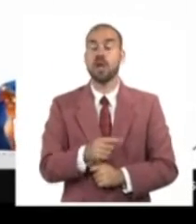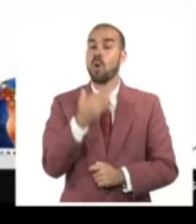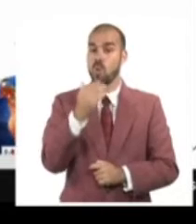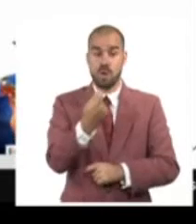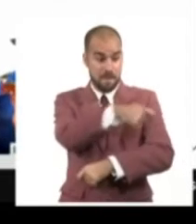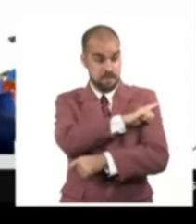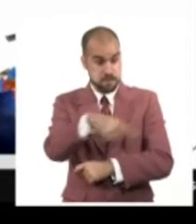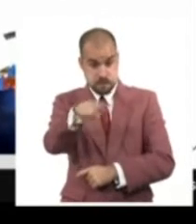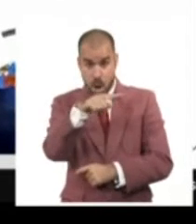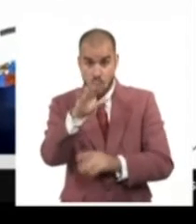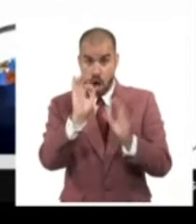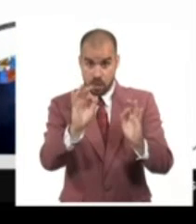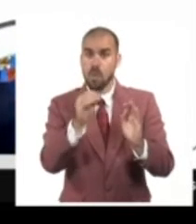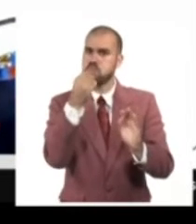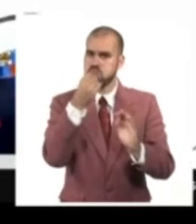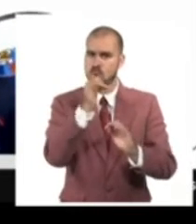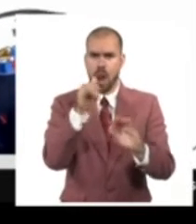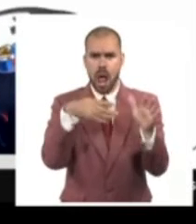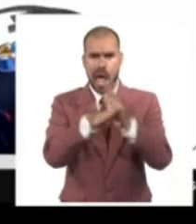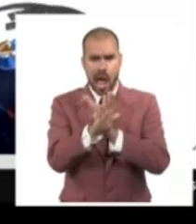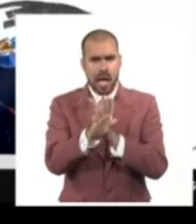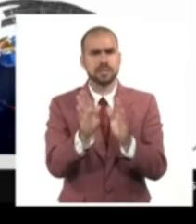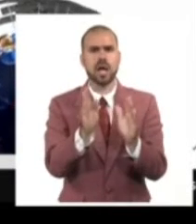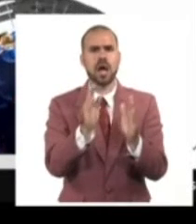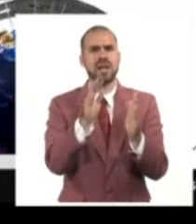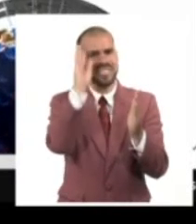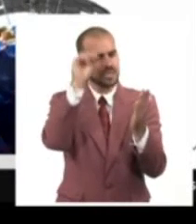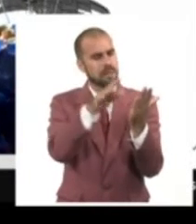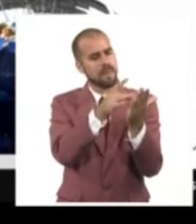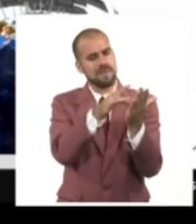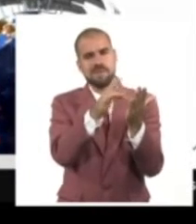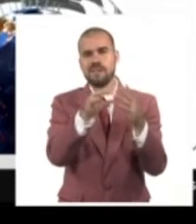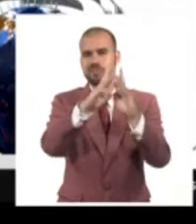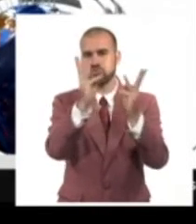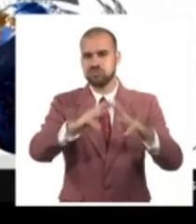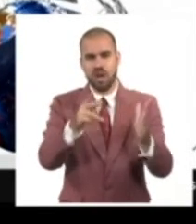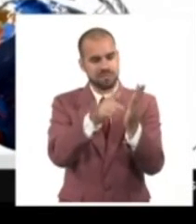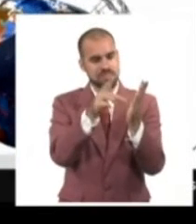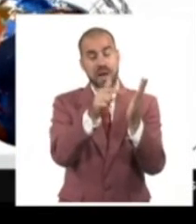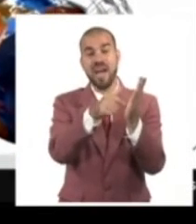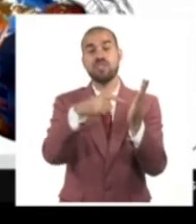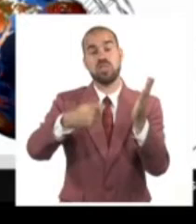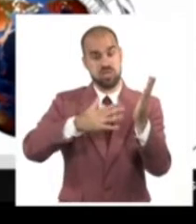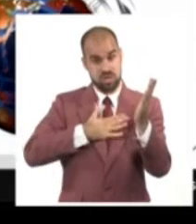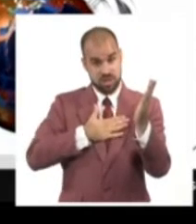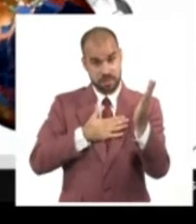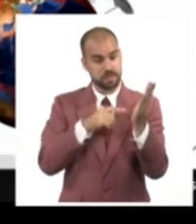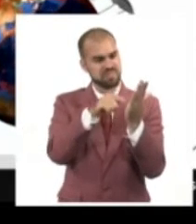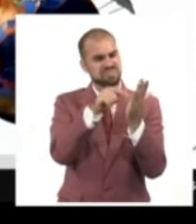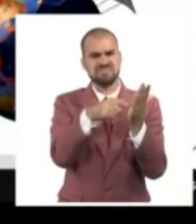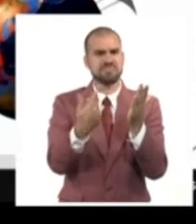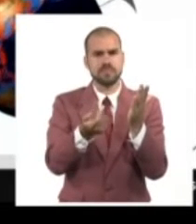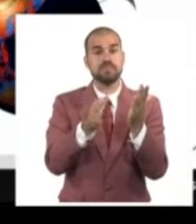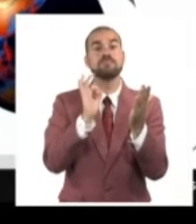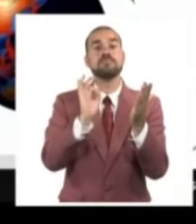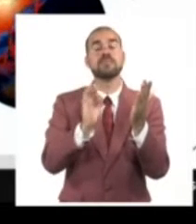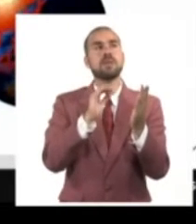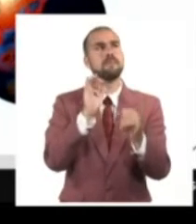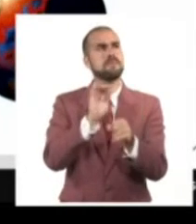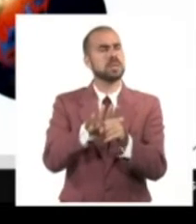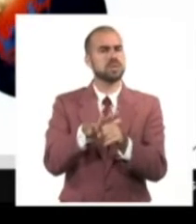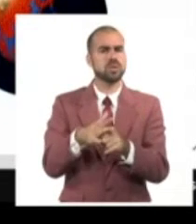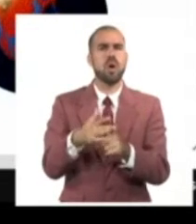a esta nueva época de la Revista Cubana de Derecho. Una revista que desde la constitución